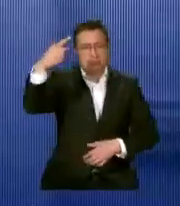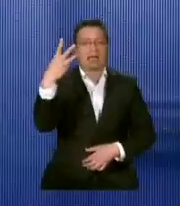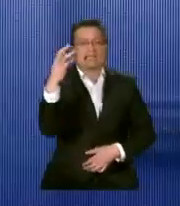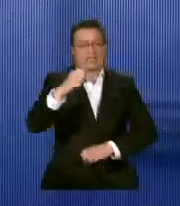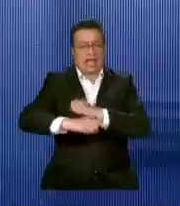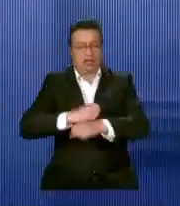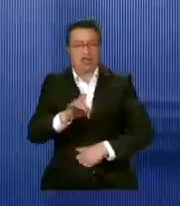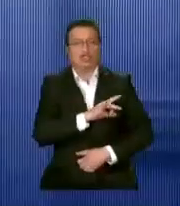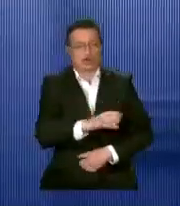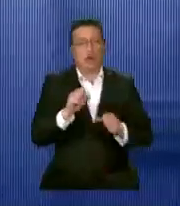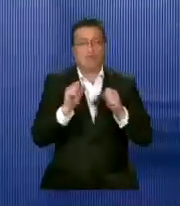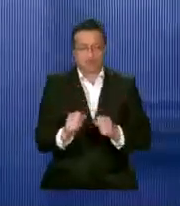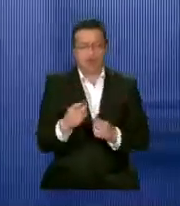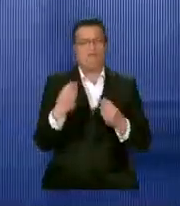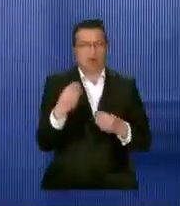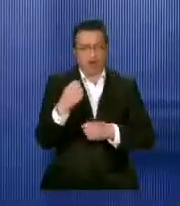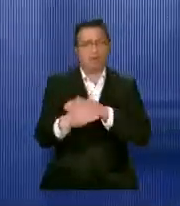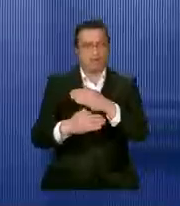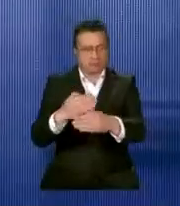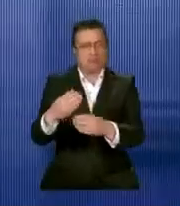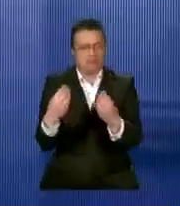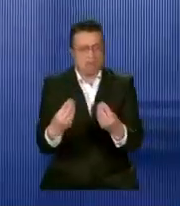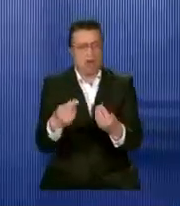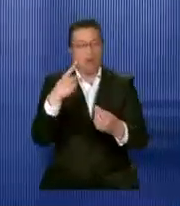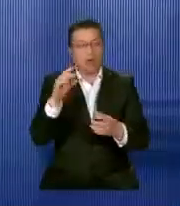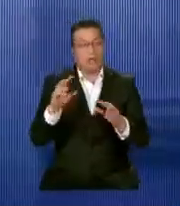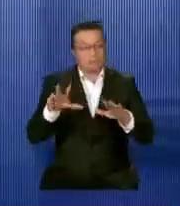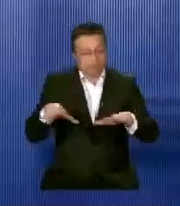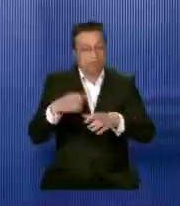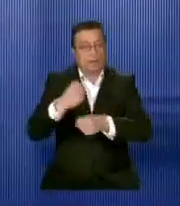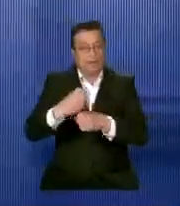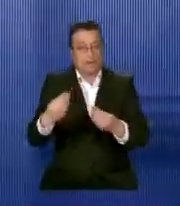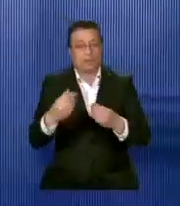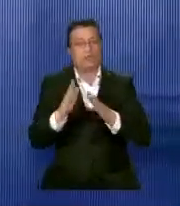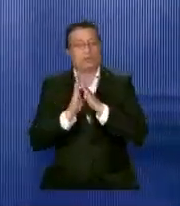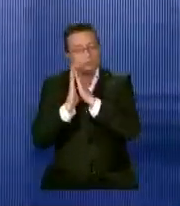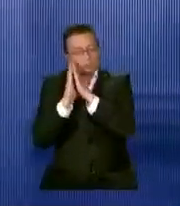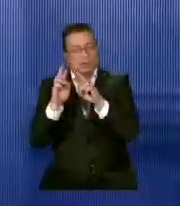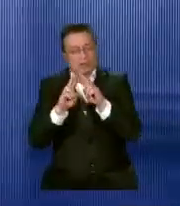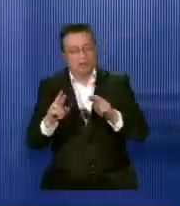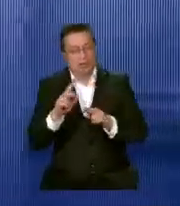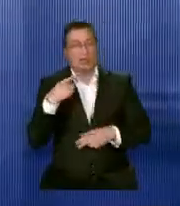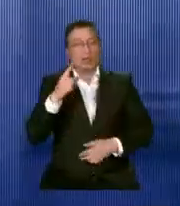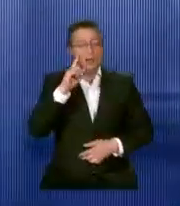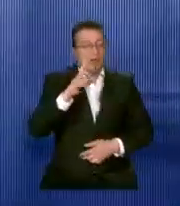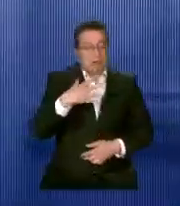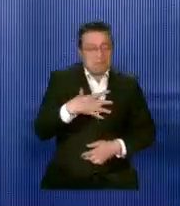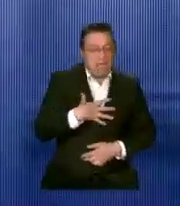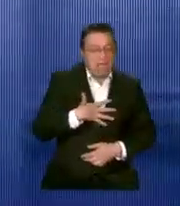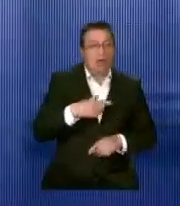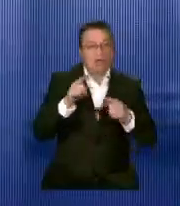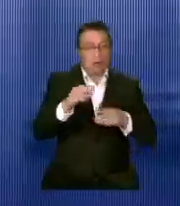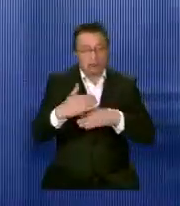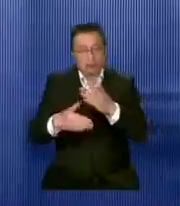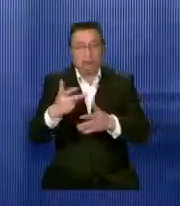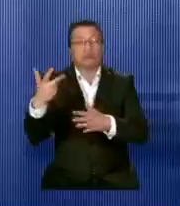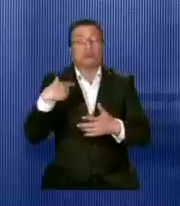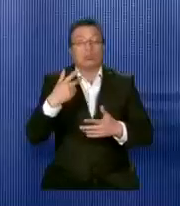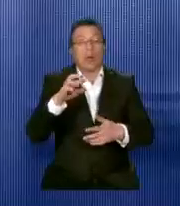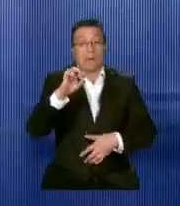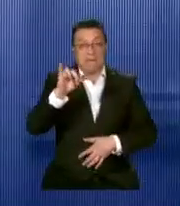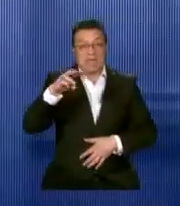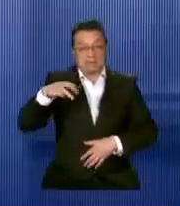Chile pueden ser buenos años, si hacemos las cosas bien. Estar bien es dormir tranquilo, sin miedo en tu barrio. Estar bien es que tu pyme salga adelante, es tener